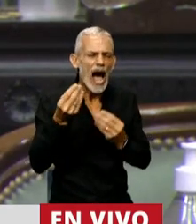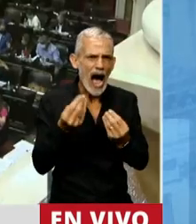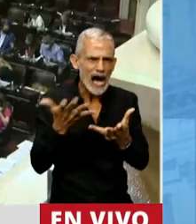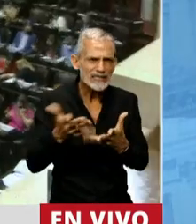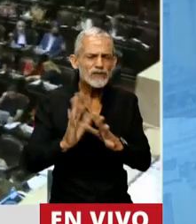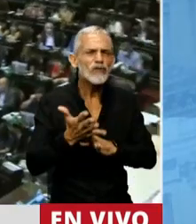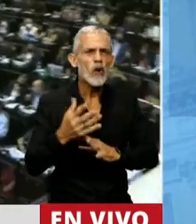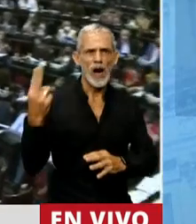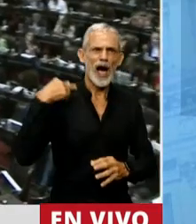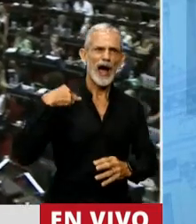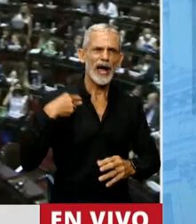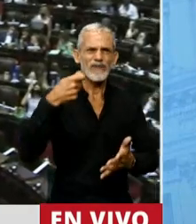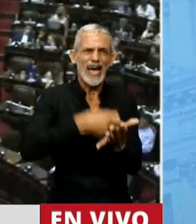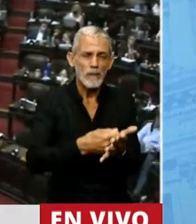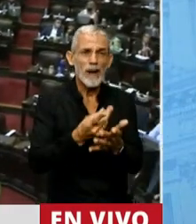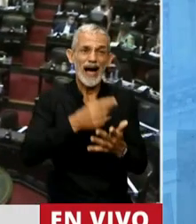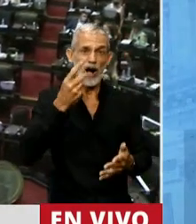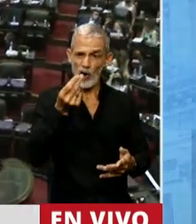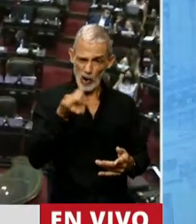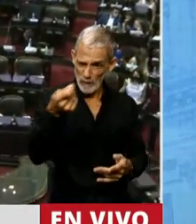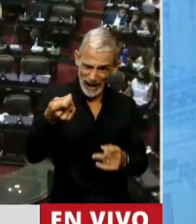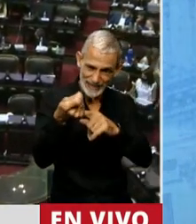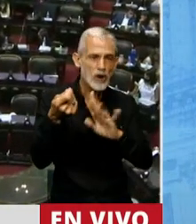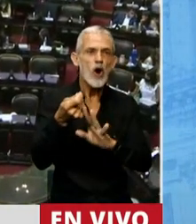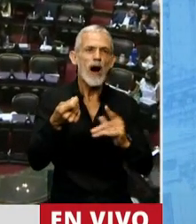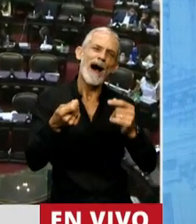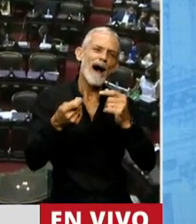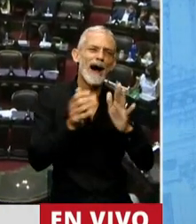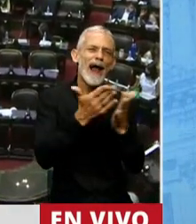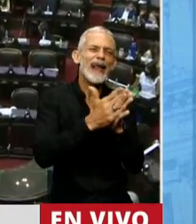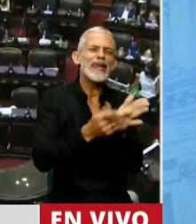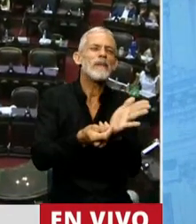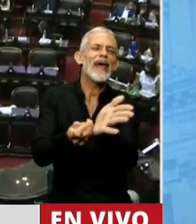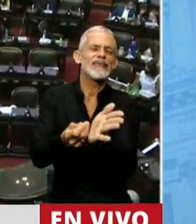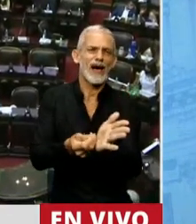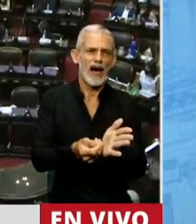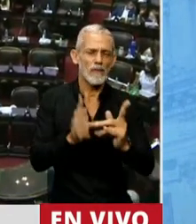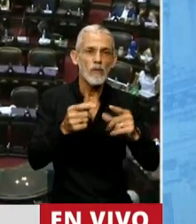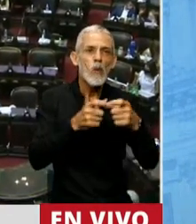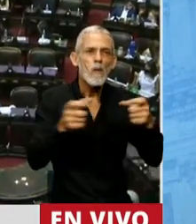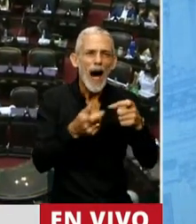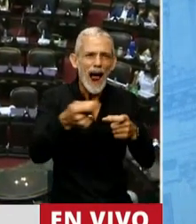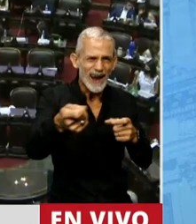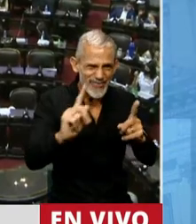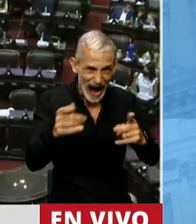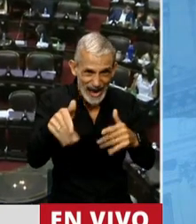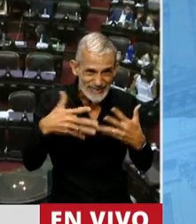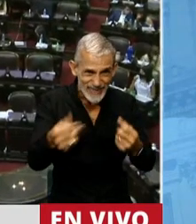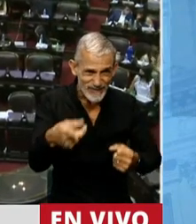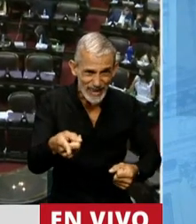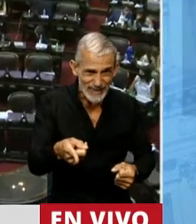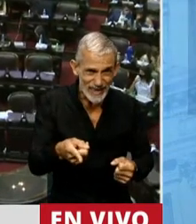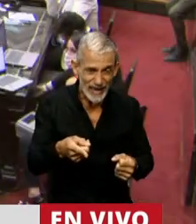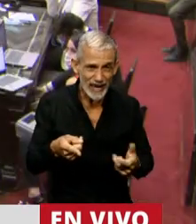es el patrón que en lugar de pagarle con sueldo le da una libreta, le da un vale. ¿Eso es lo que están